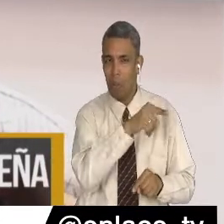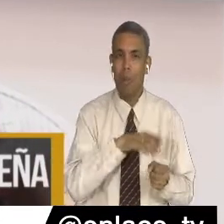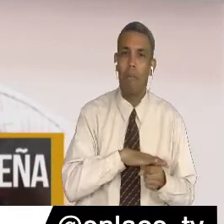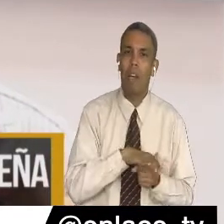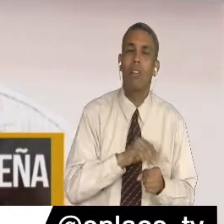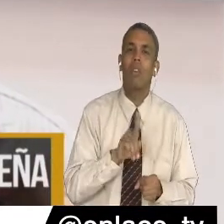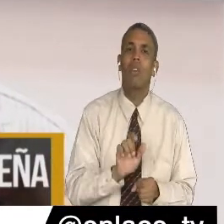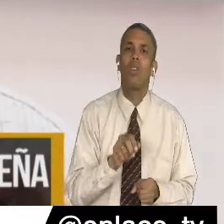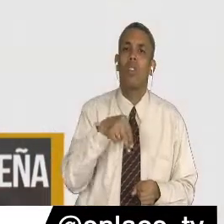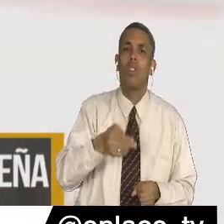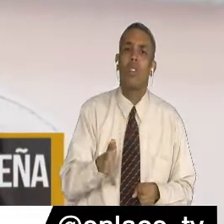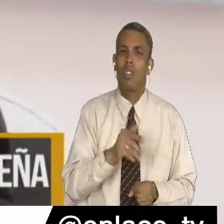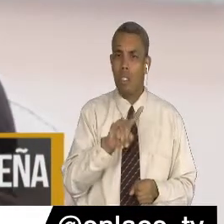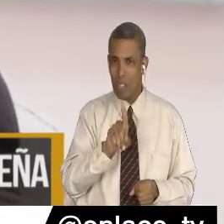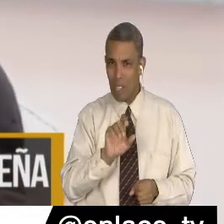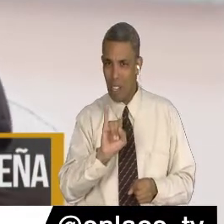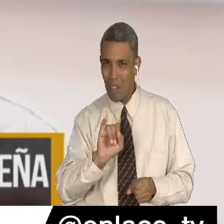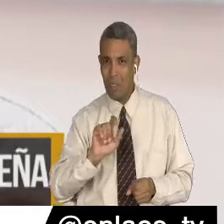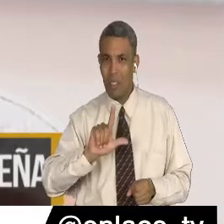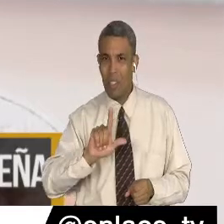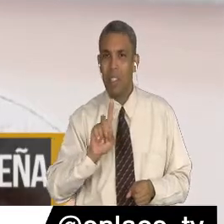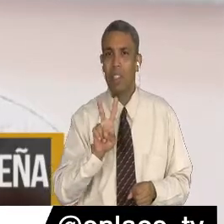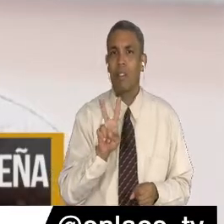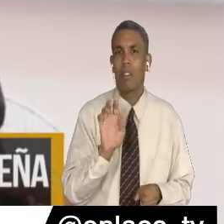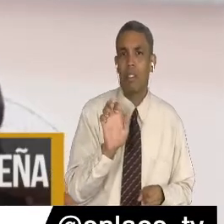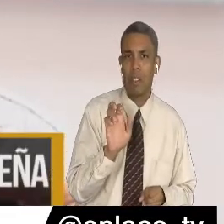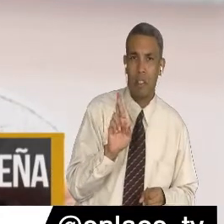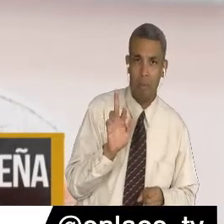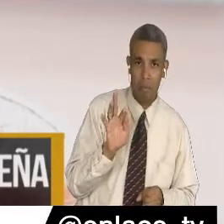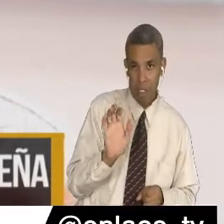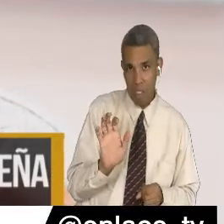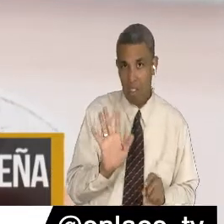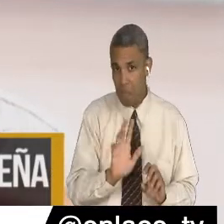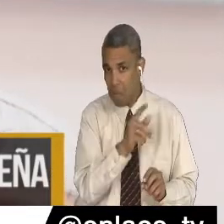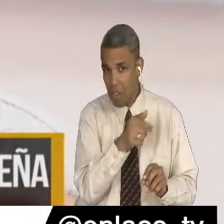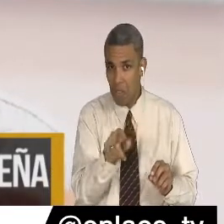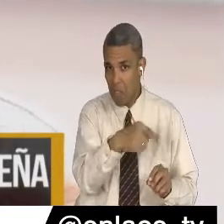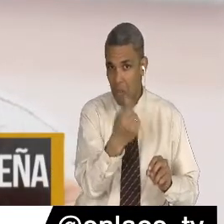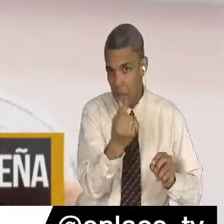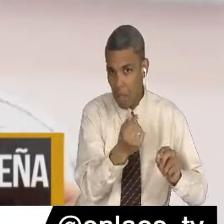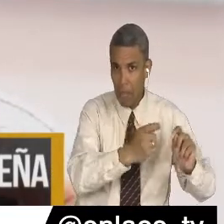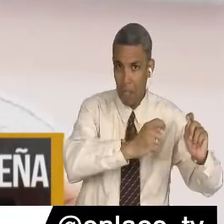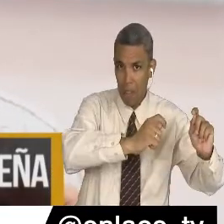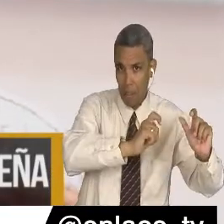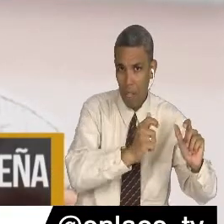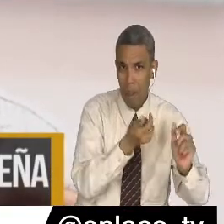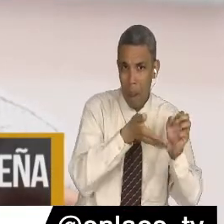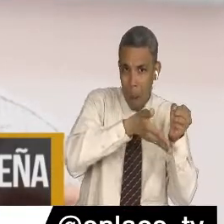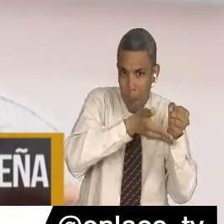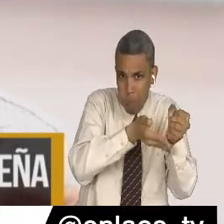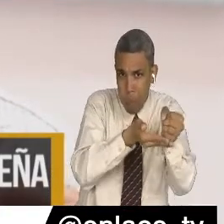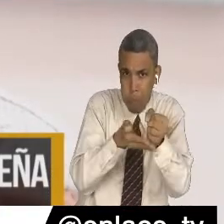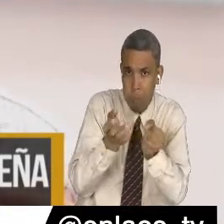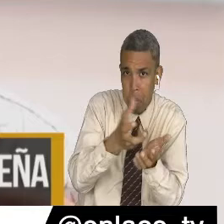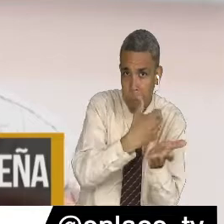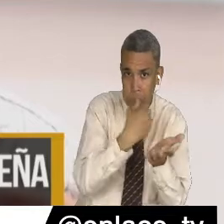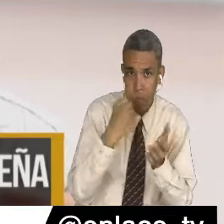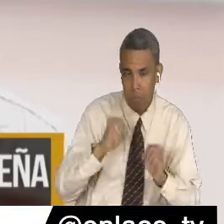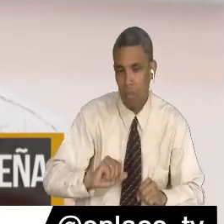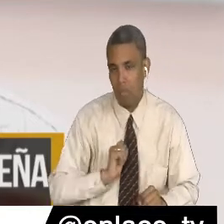la comunidad está haciendo. De parte del Fondo Nacional de Realidad, del Departamento Nacional de Planeación, se escogieron